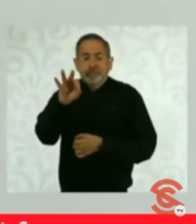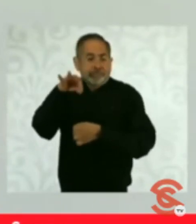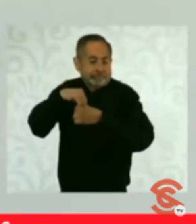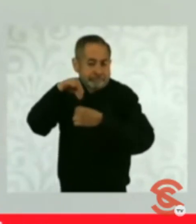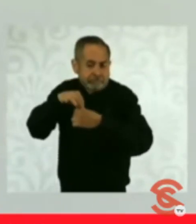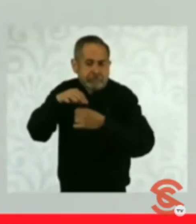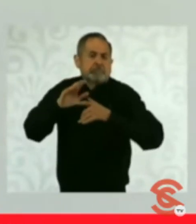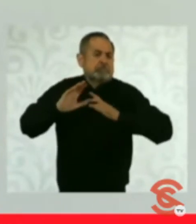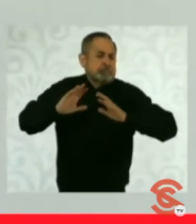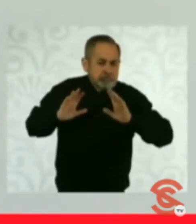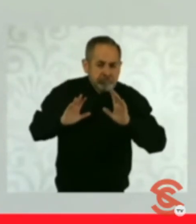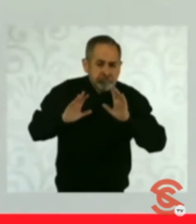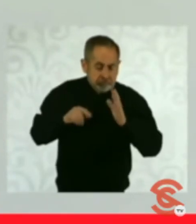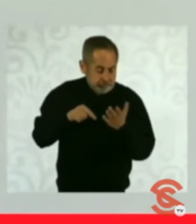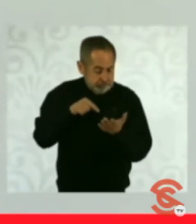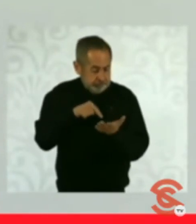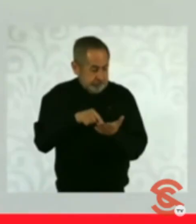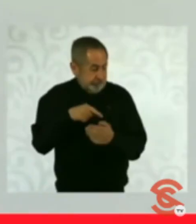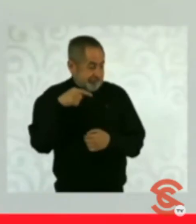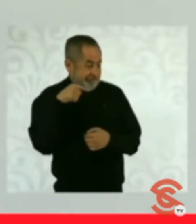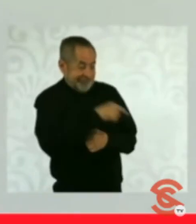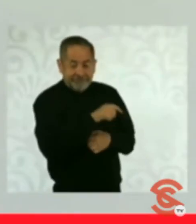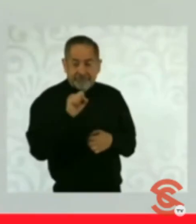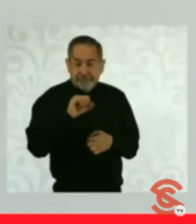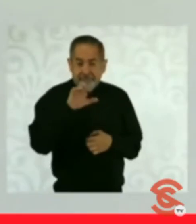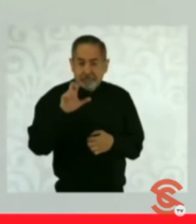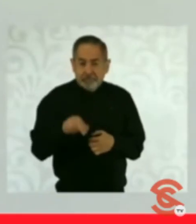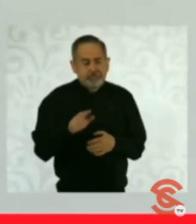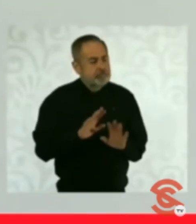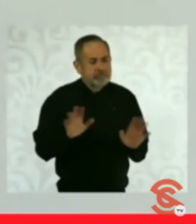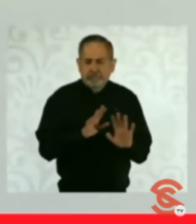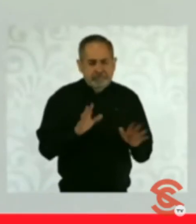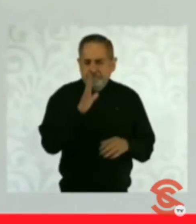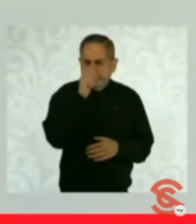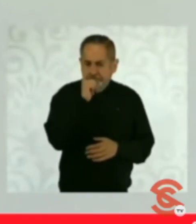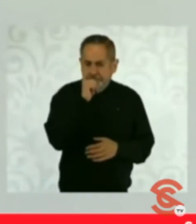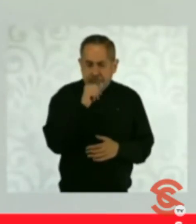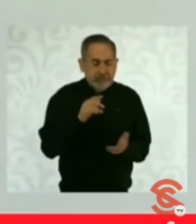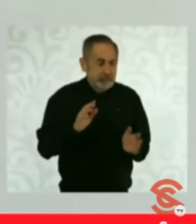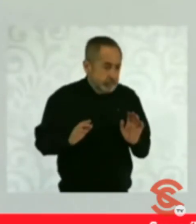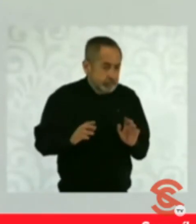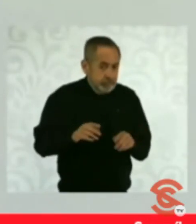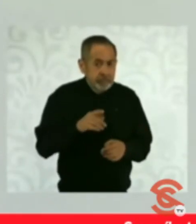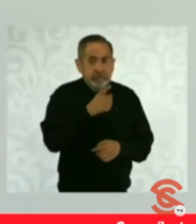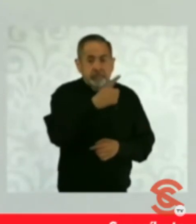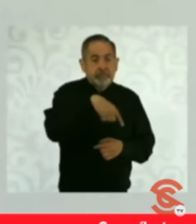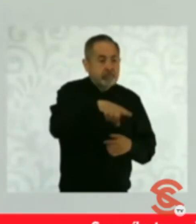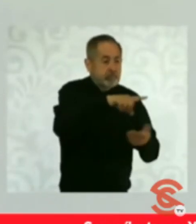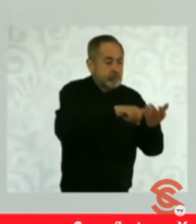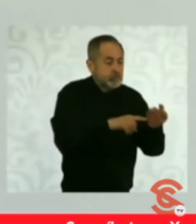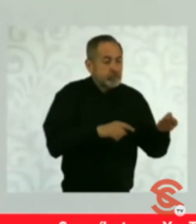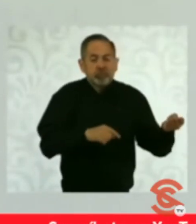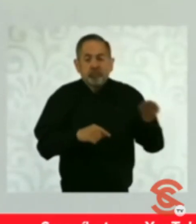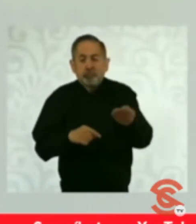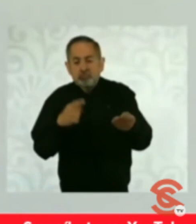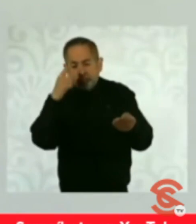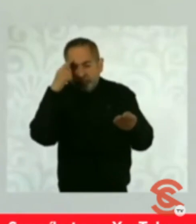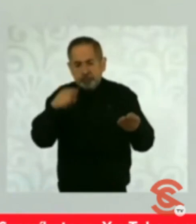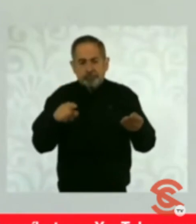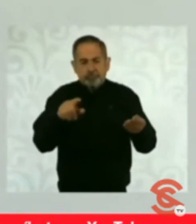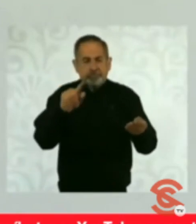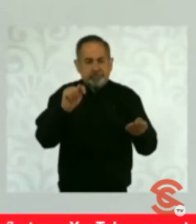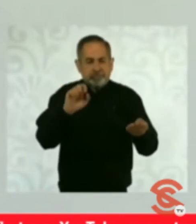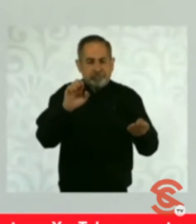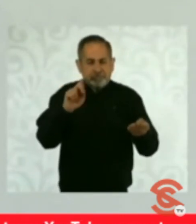la ley, la Constitución. Entonces, aceptan los recursos de los partidos.